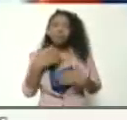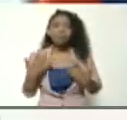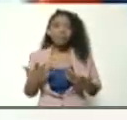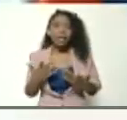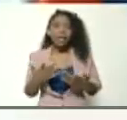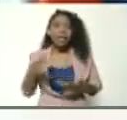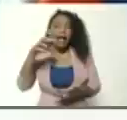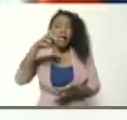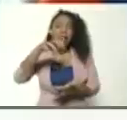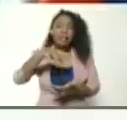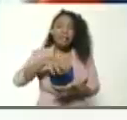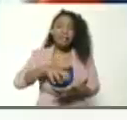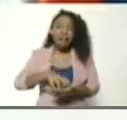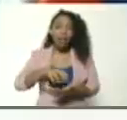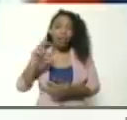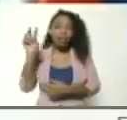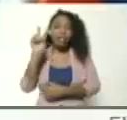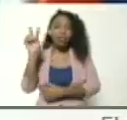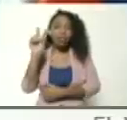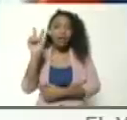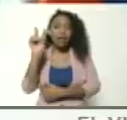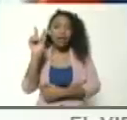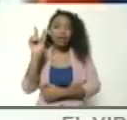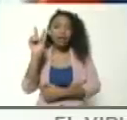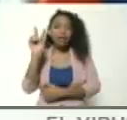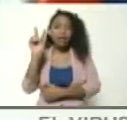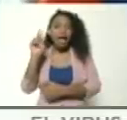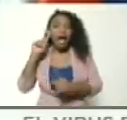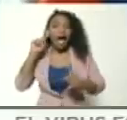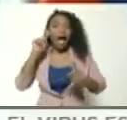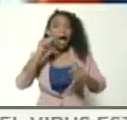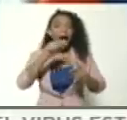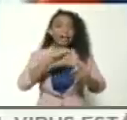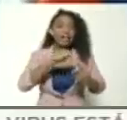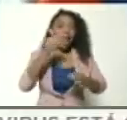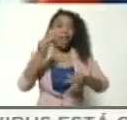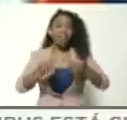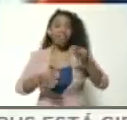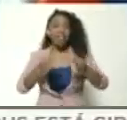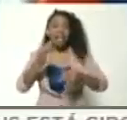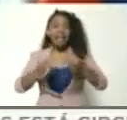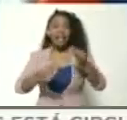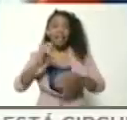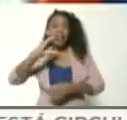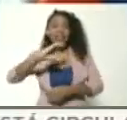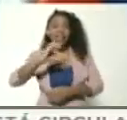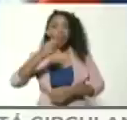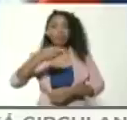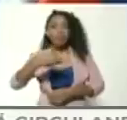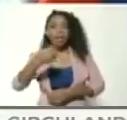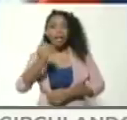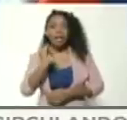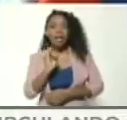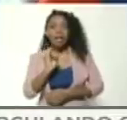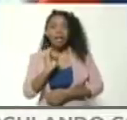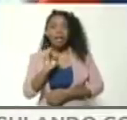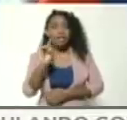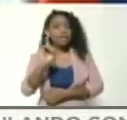del Estado venezolano hacia la Fiscalía de la CPI y